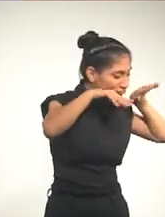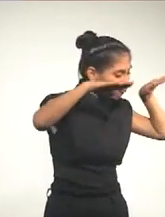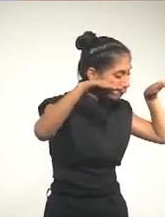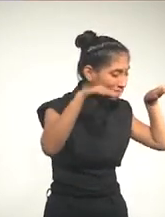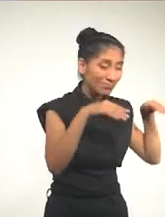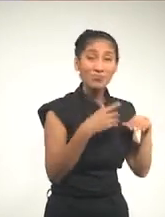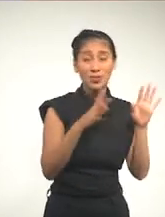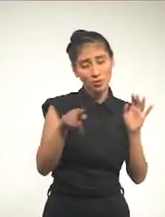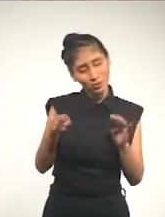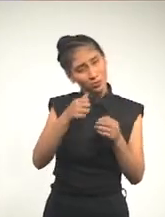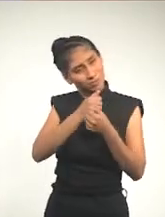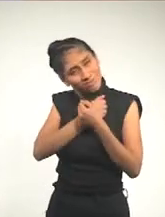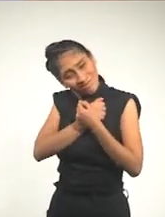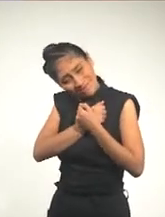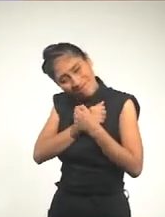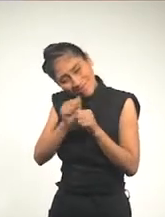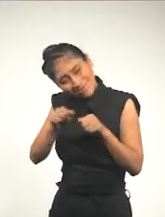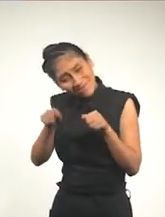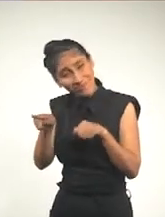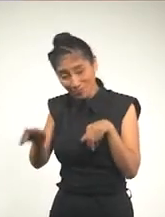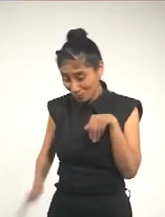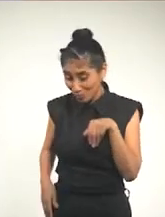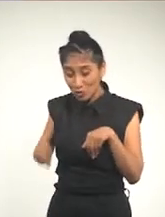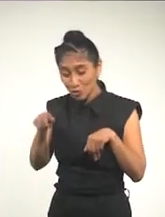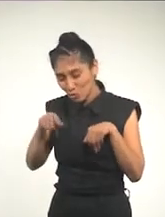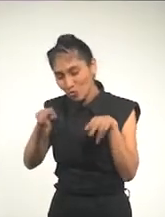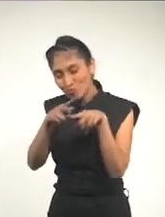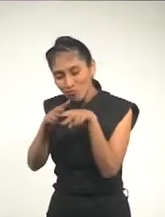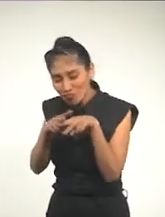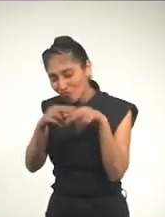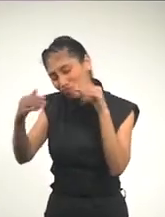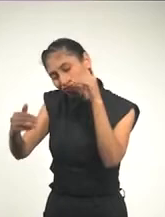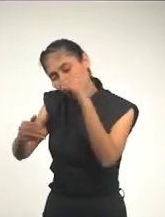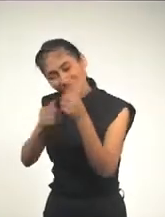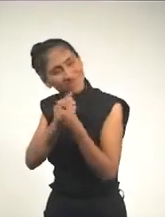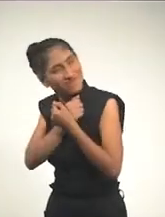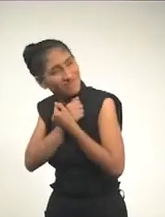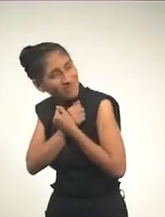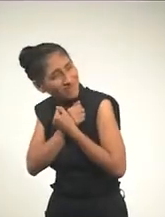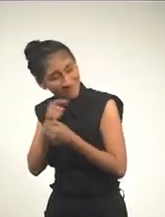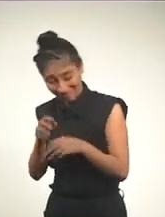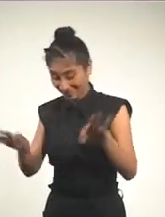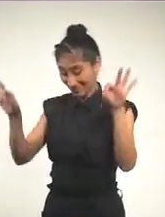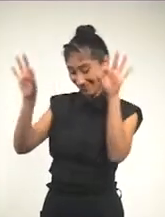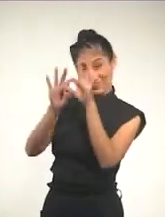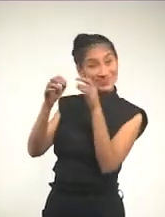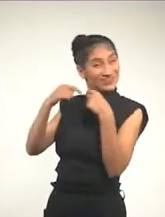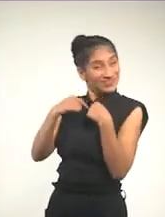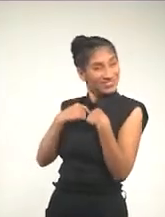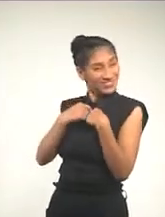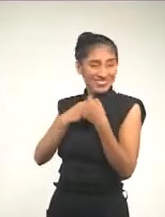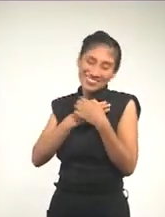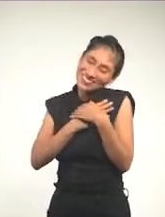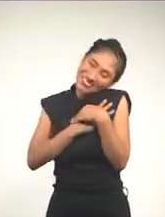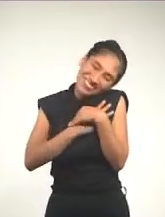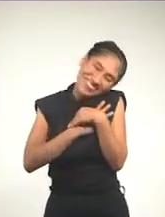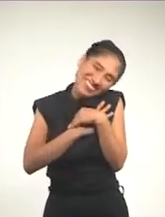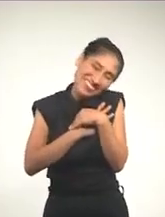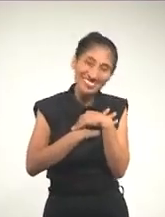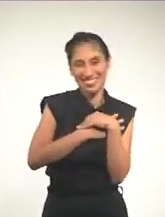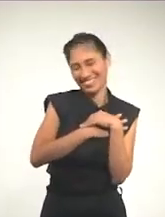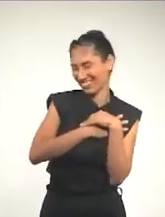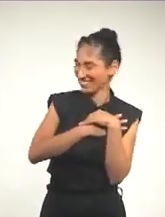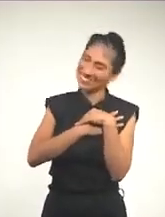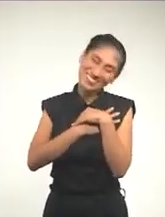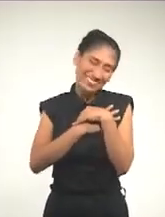quiere decir que te dejemos de querer o que no nos importes. Tú eres muy importante para nosotros.